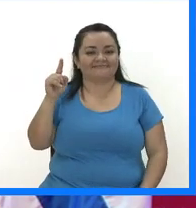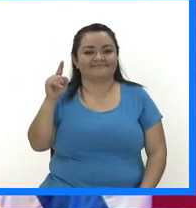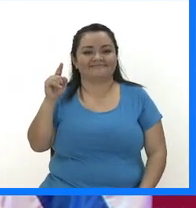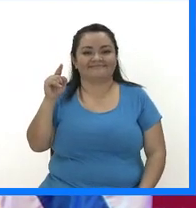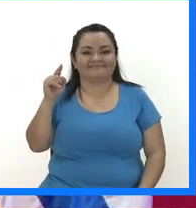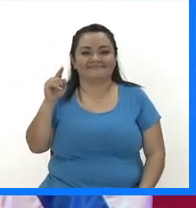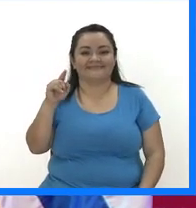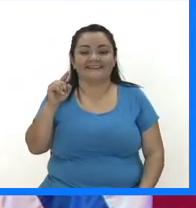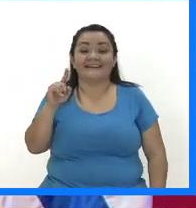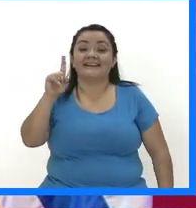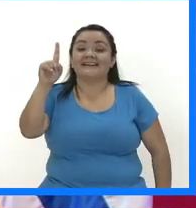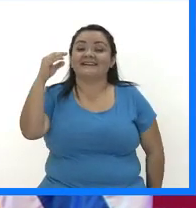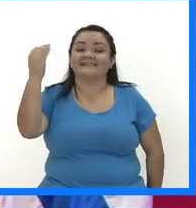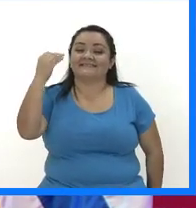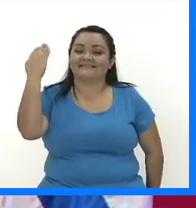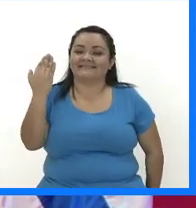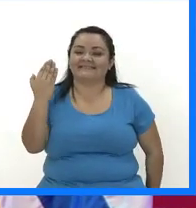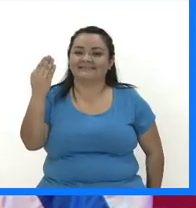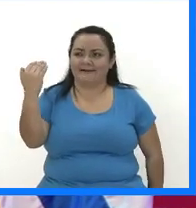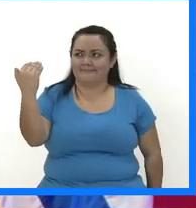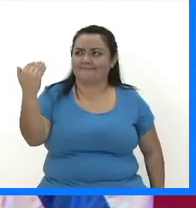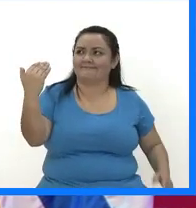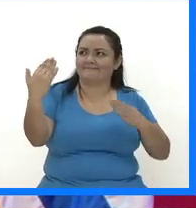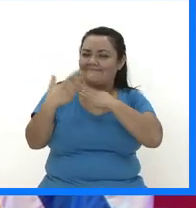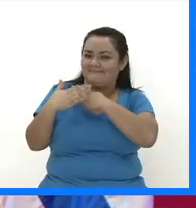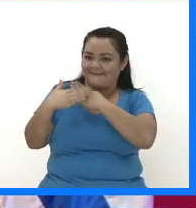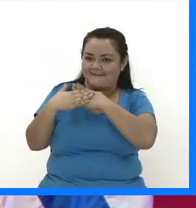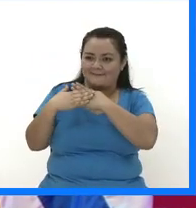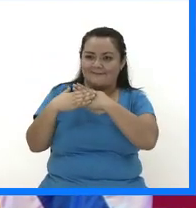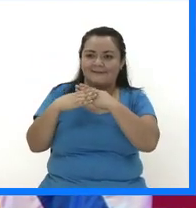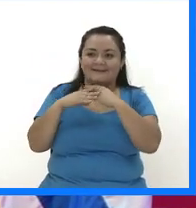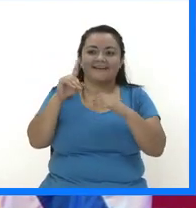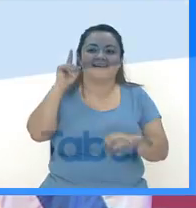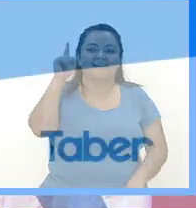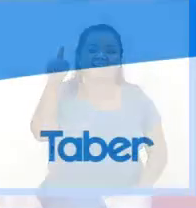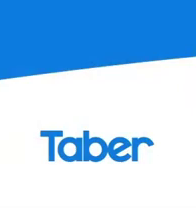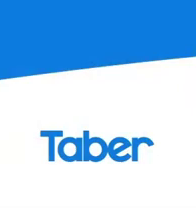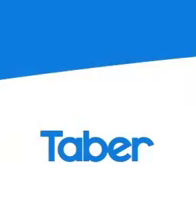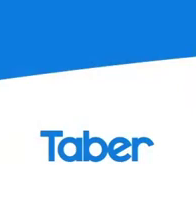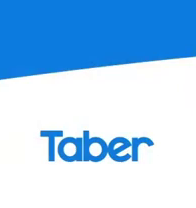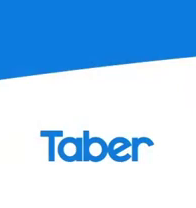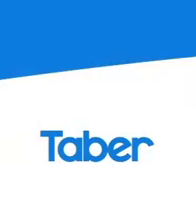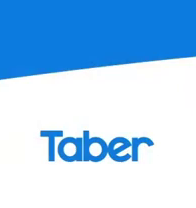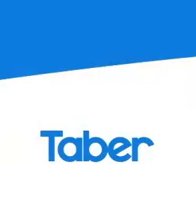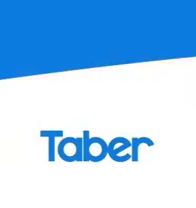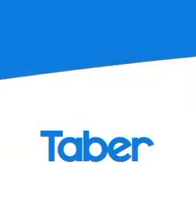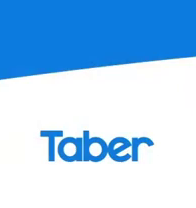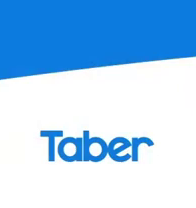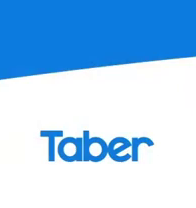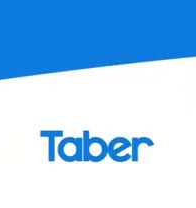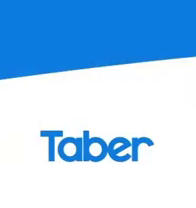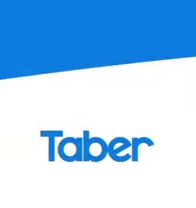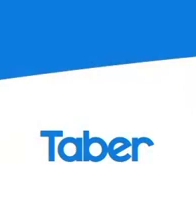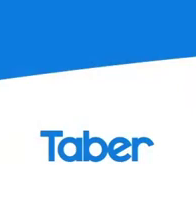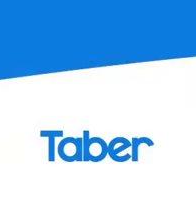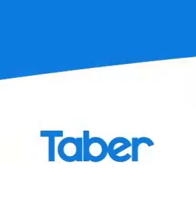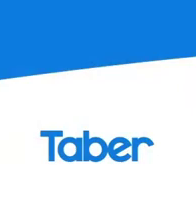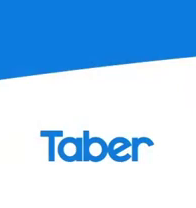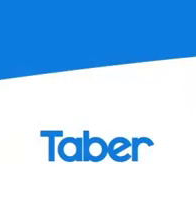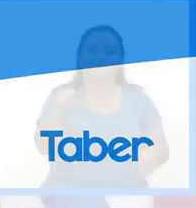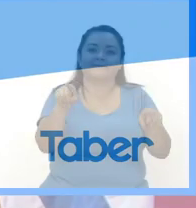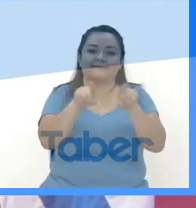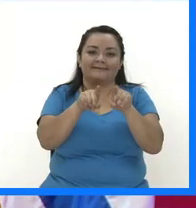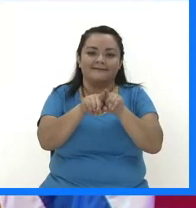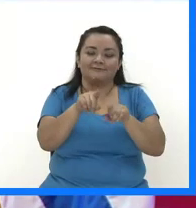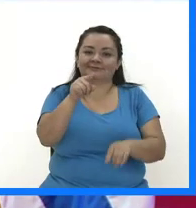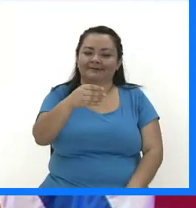repite una vez más conmigo por favor fiel es el que lo llama el que también que dice la palabra lo hará amigos y hermanos